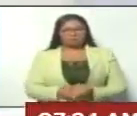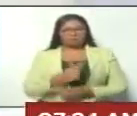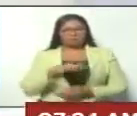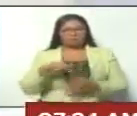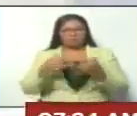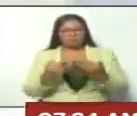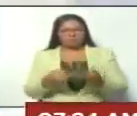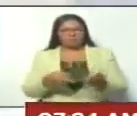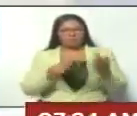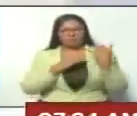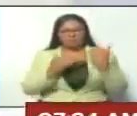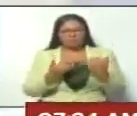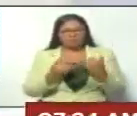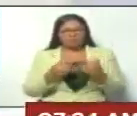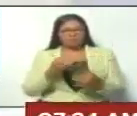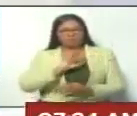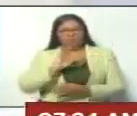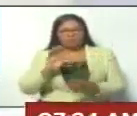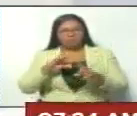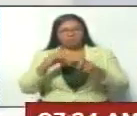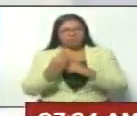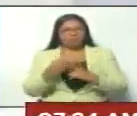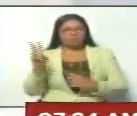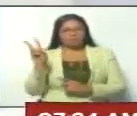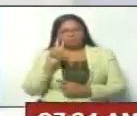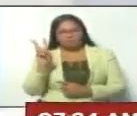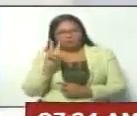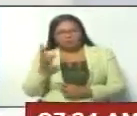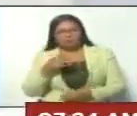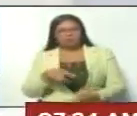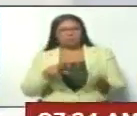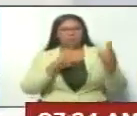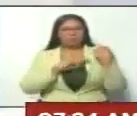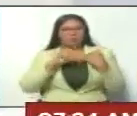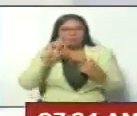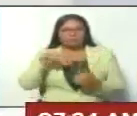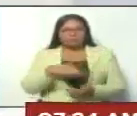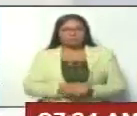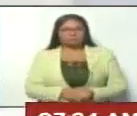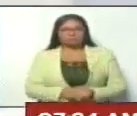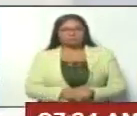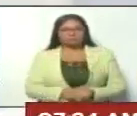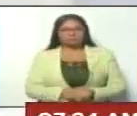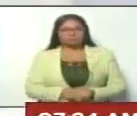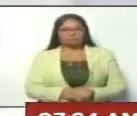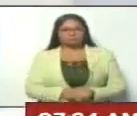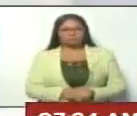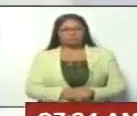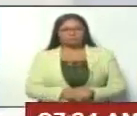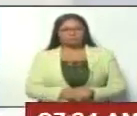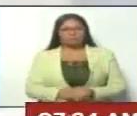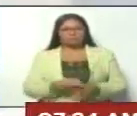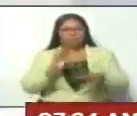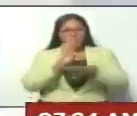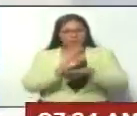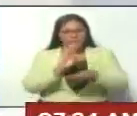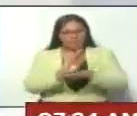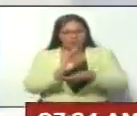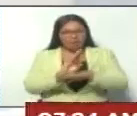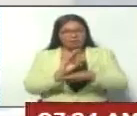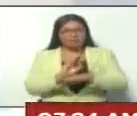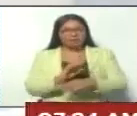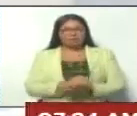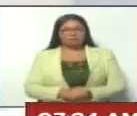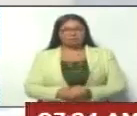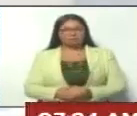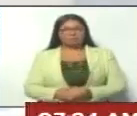el responsable del patrimonio cultural en Venezuela y es el responsable entonces de cuidarla, preservarla. La protección.